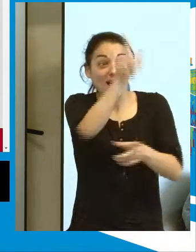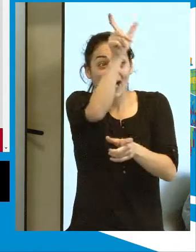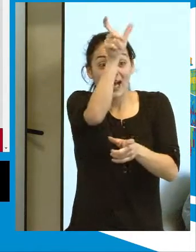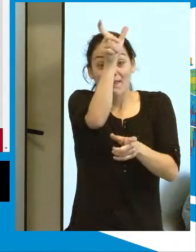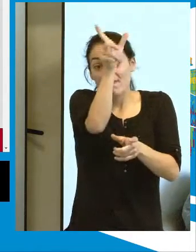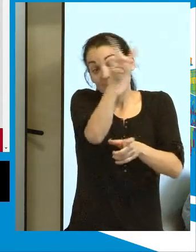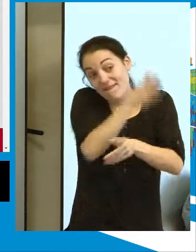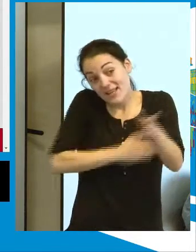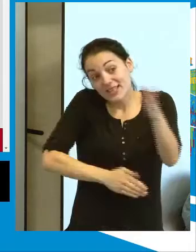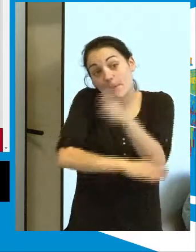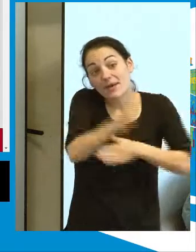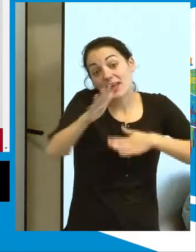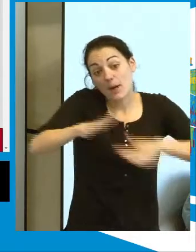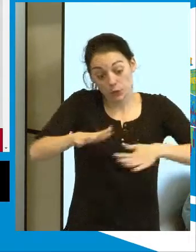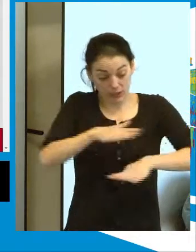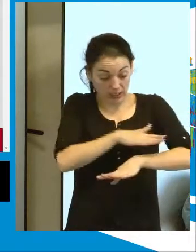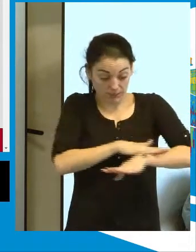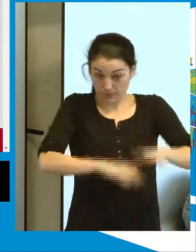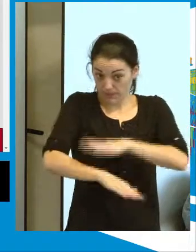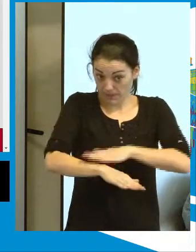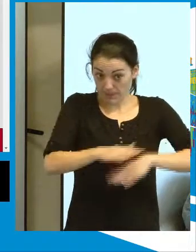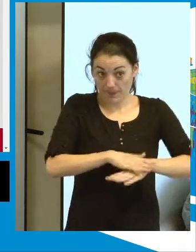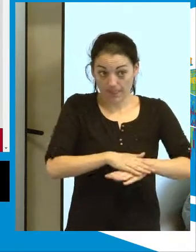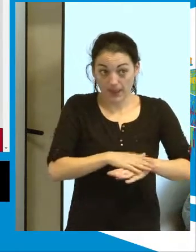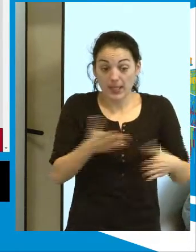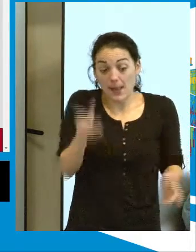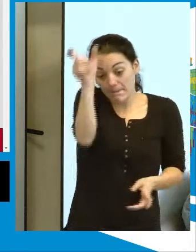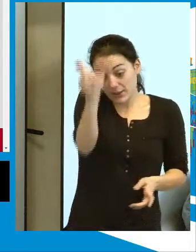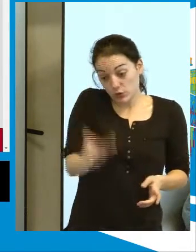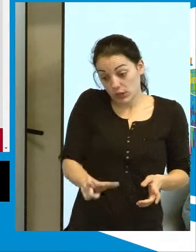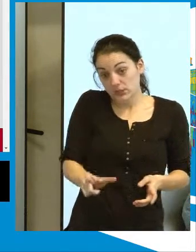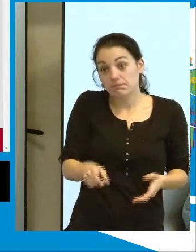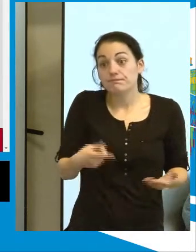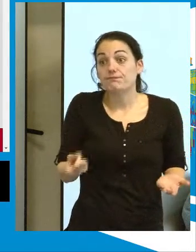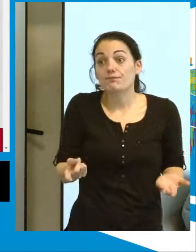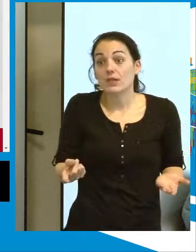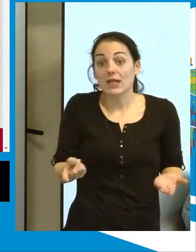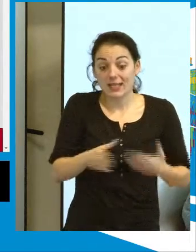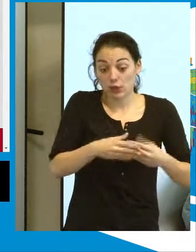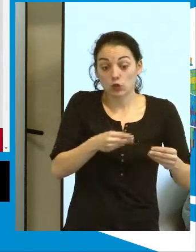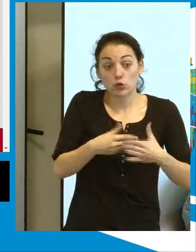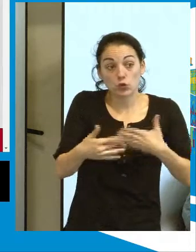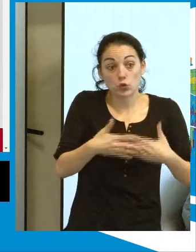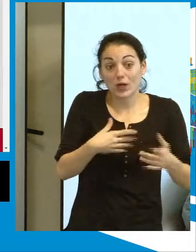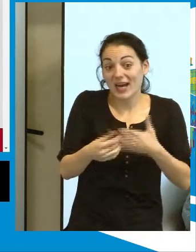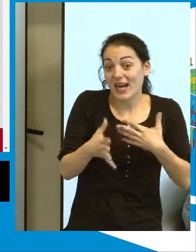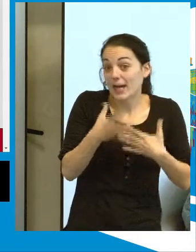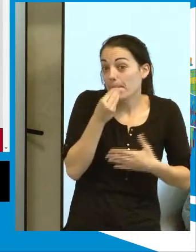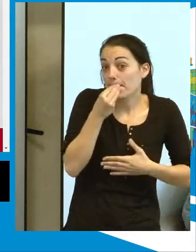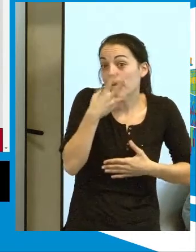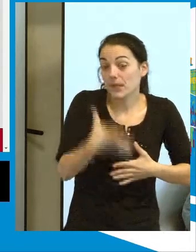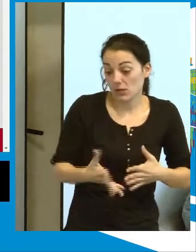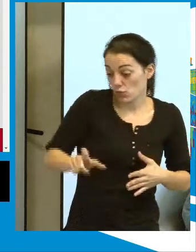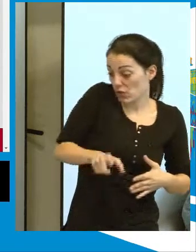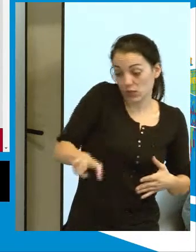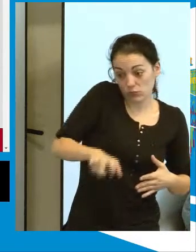manera motriz, ¿no? En los miembros superiores. Personas que no pueden manipular de manera fina, por decirlo de alguna manera, digamos un